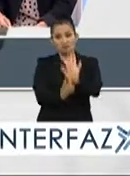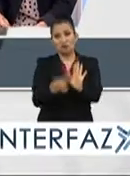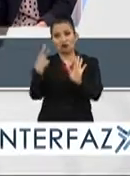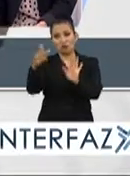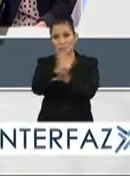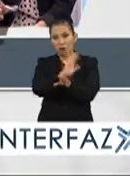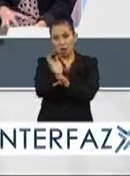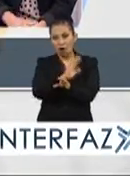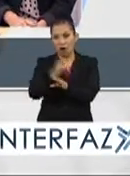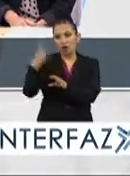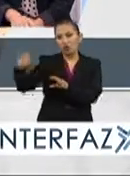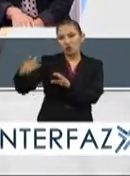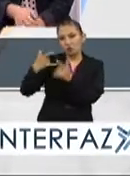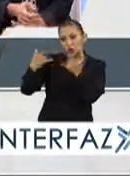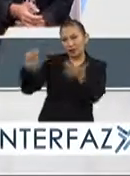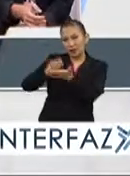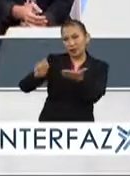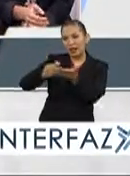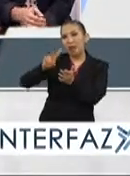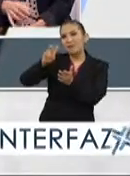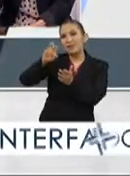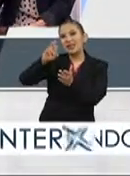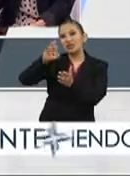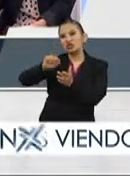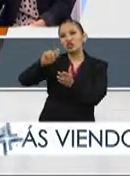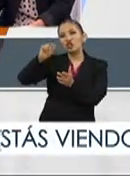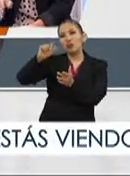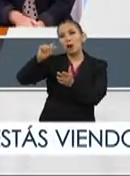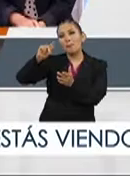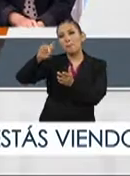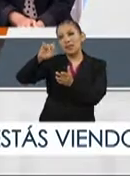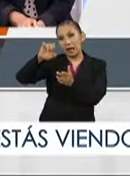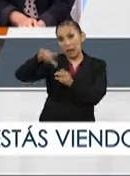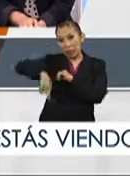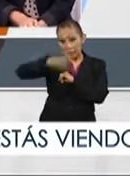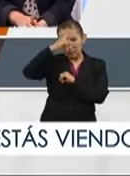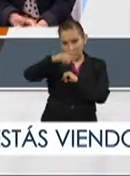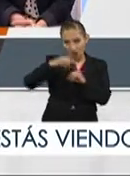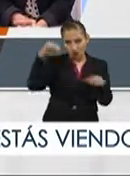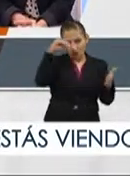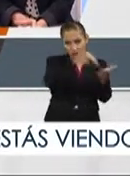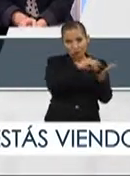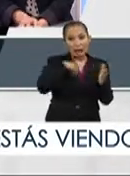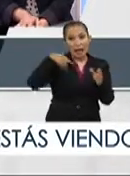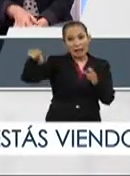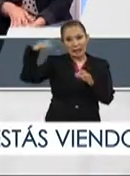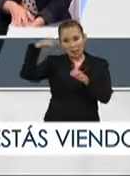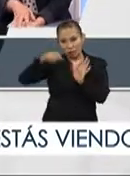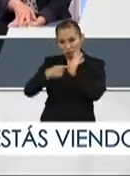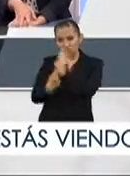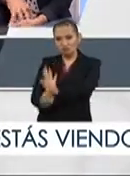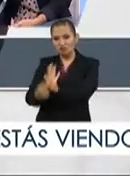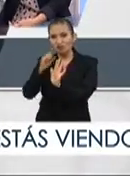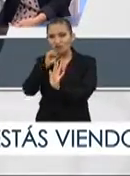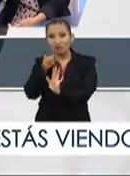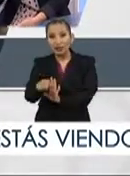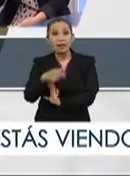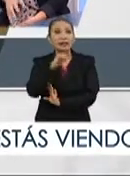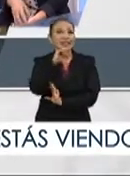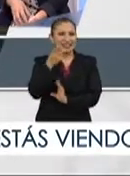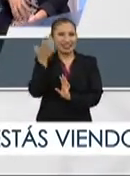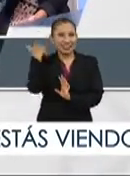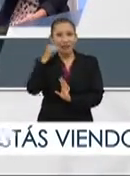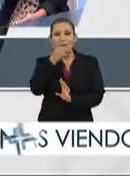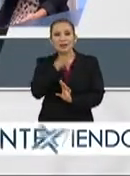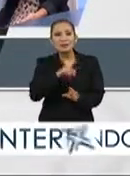su película basada en su novela gráfica que se llama Virus Tropical, que acaban de estrenar ahora mismo aquí en México y estaremos mostrando ahí en Querétaro. Pero además, como te